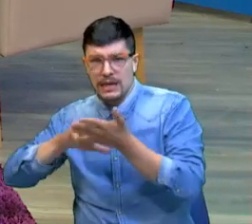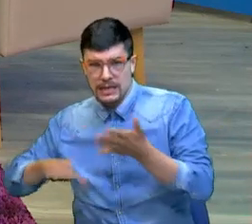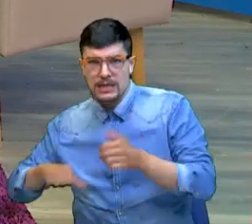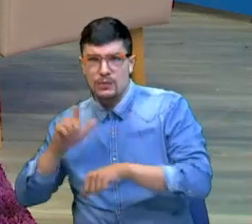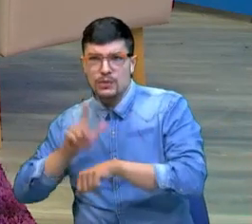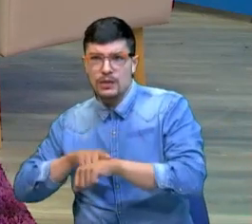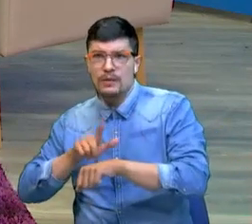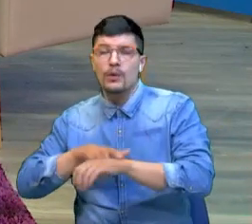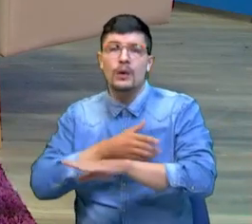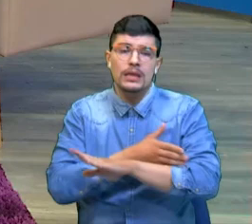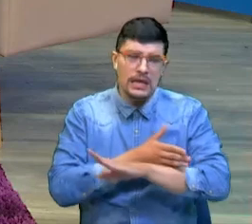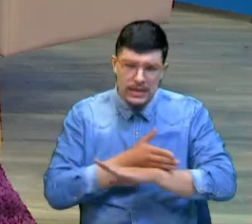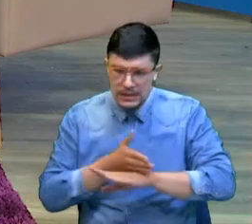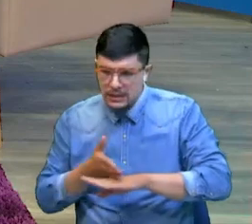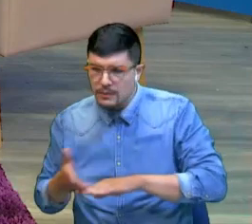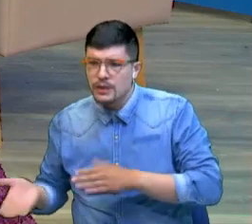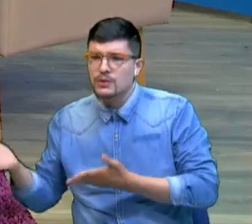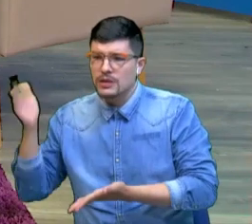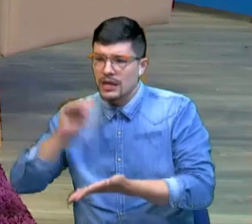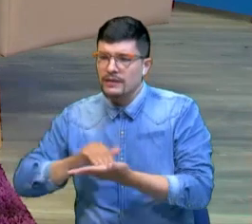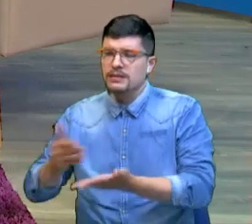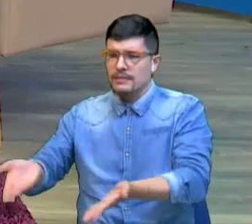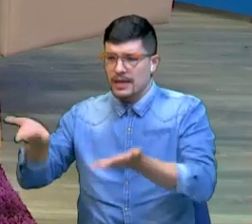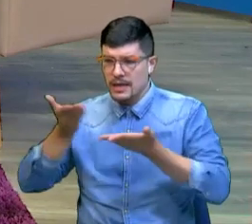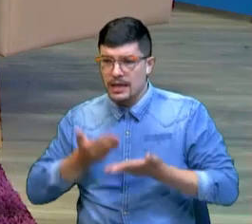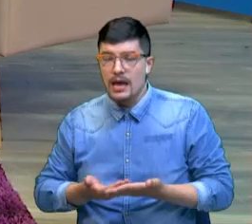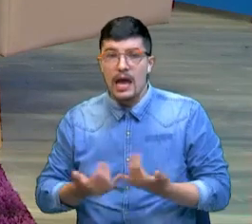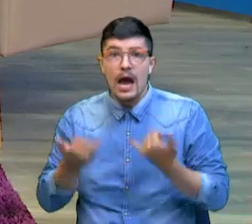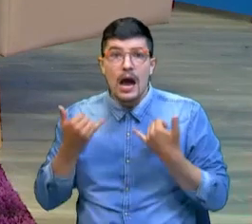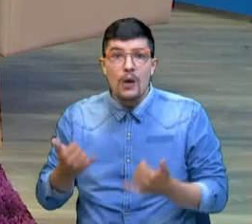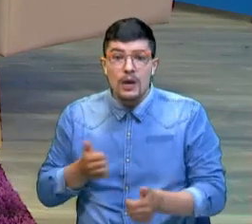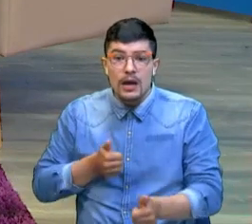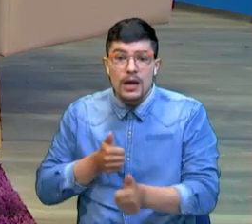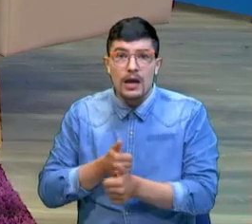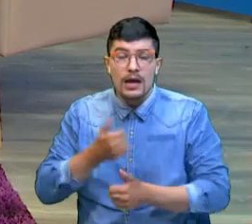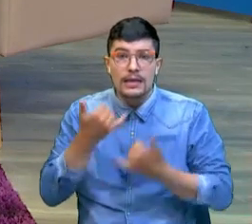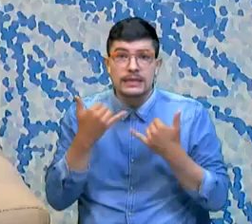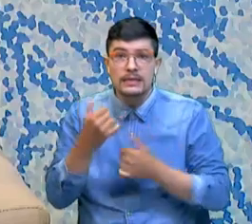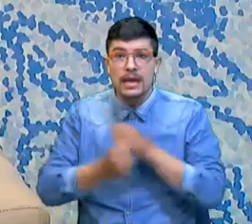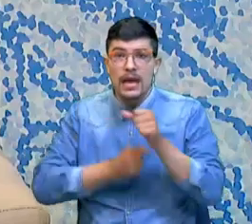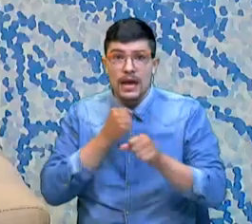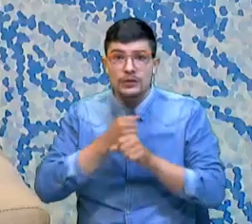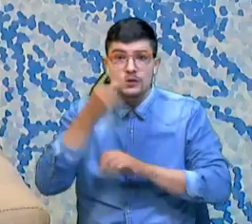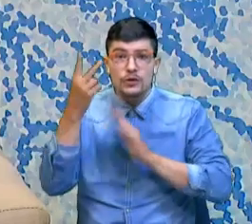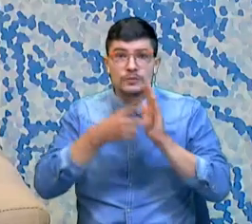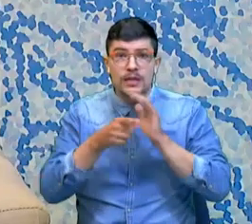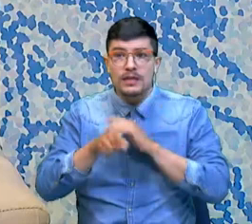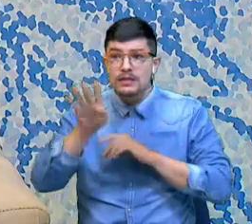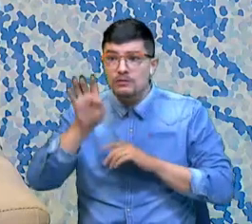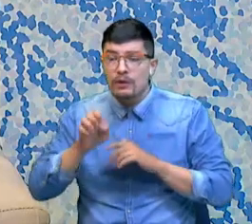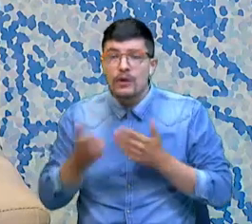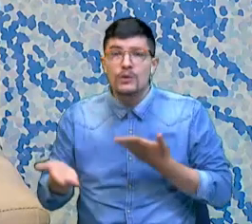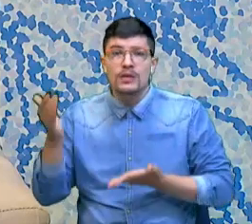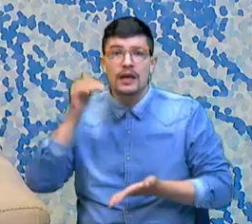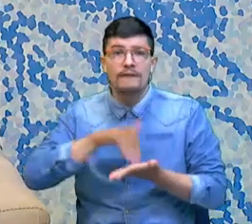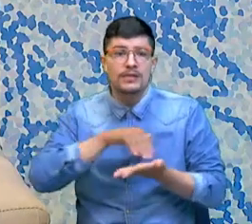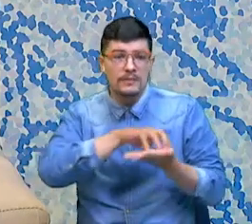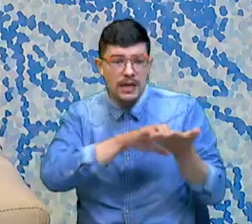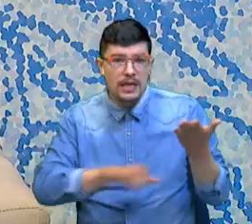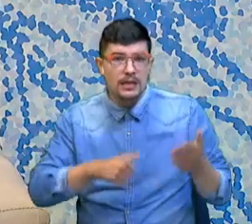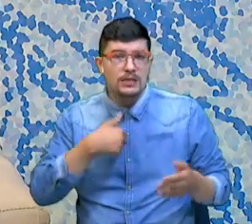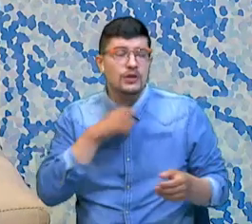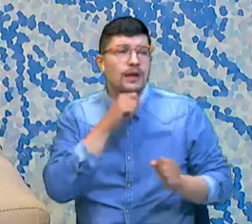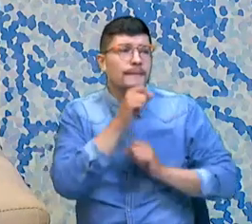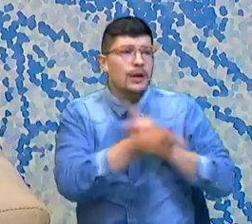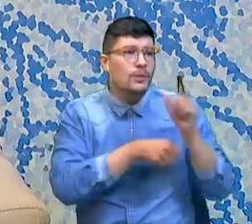tiempo, después volvieron a dármela, ahora en el 2019 volvieron a quitármela. Consulté con